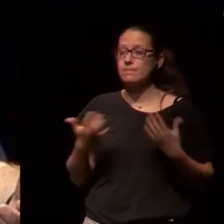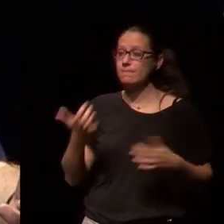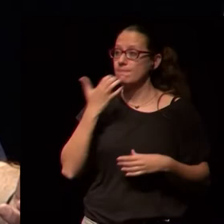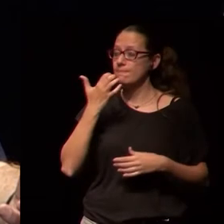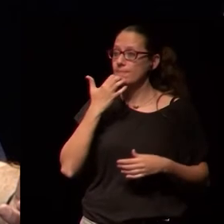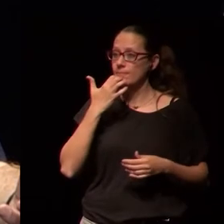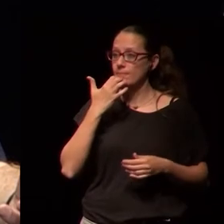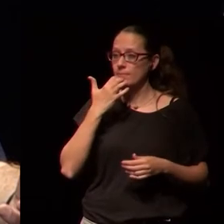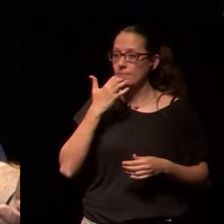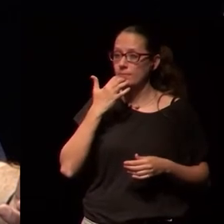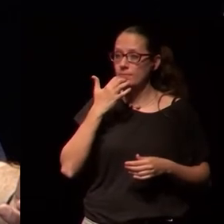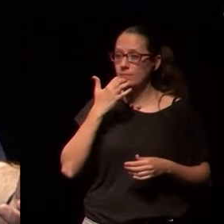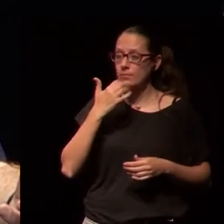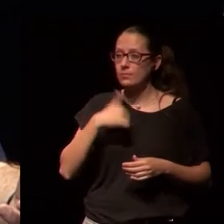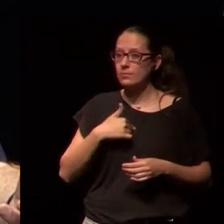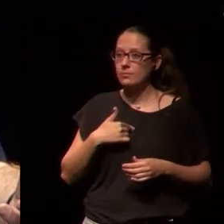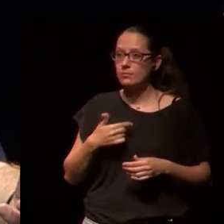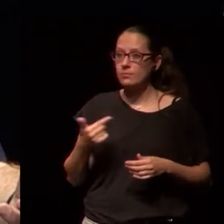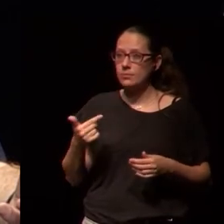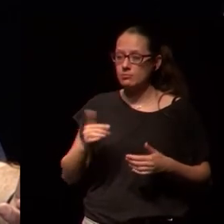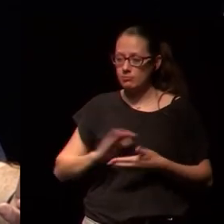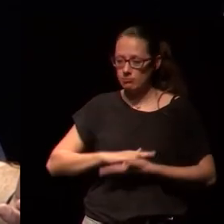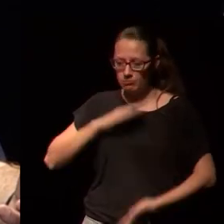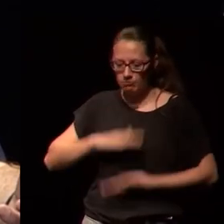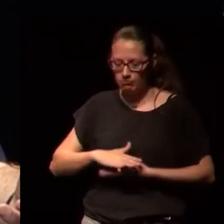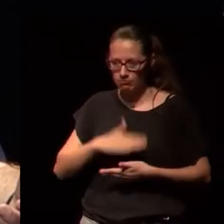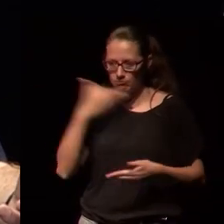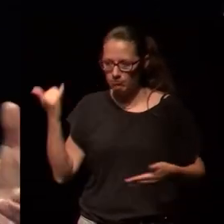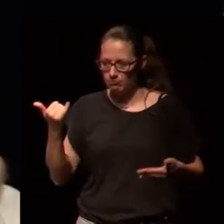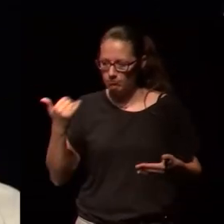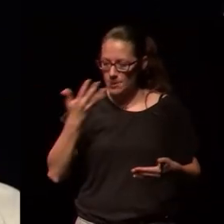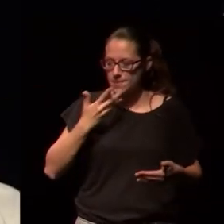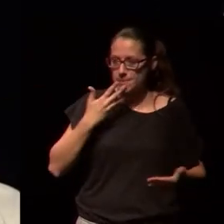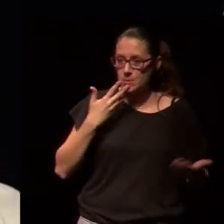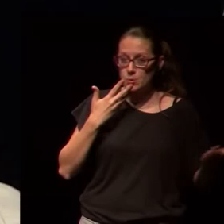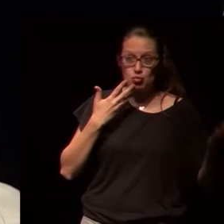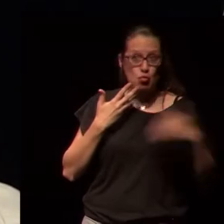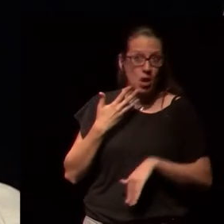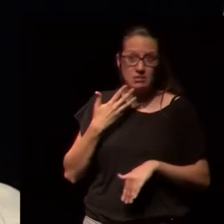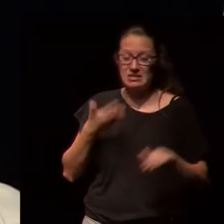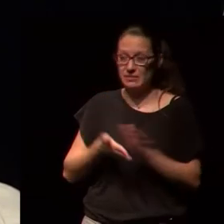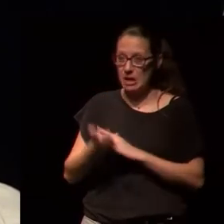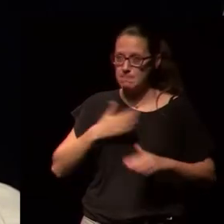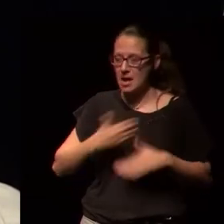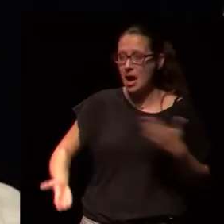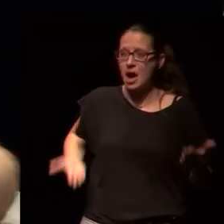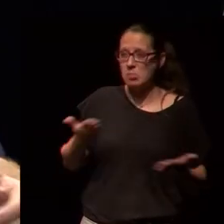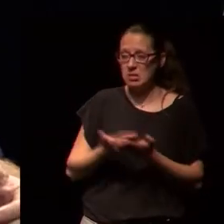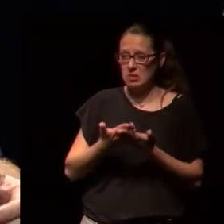hubiera tenido cualquier competencia, cualquier conocimiento, pues tampoco hubiera valido mucho mi aportación. Así